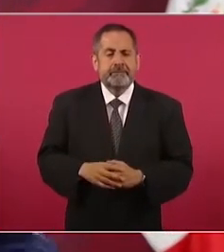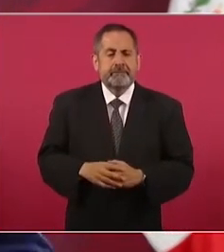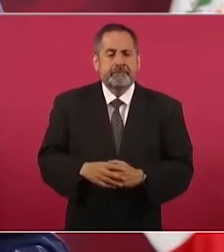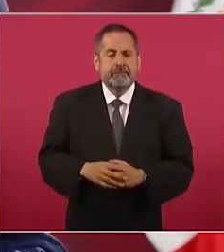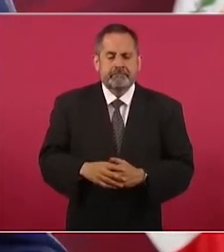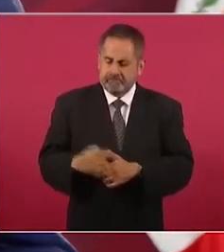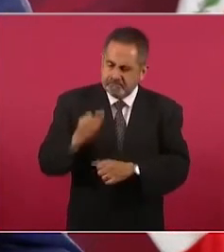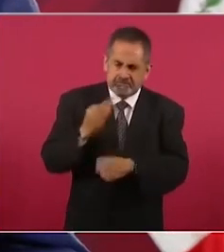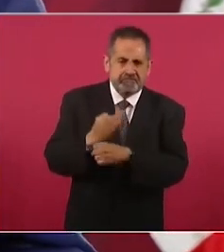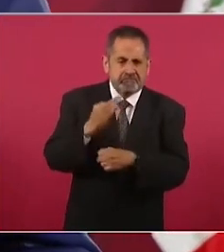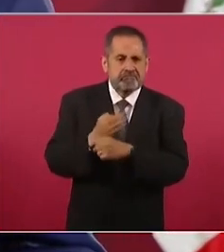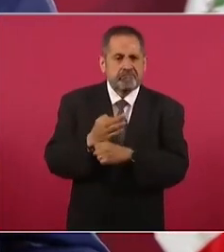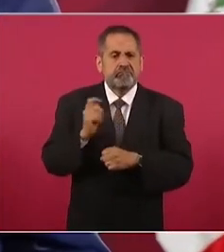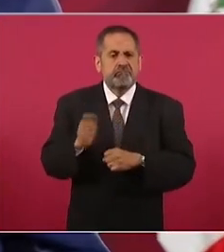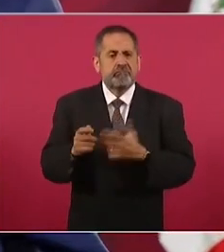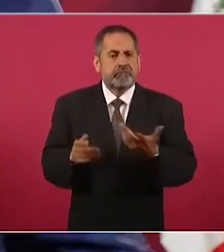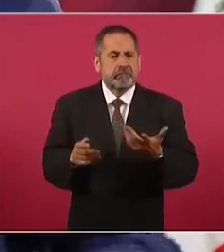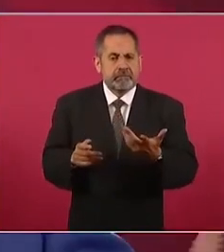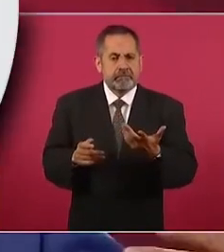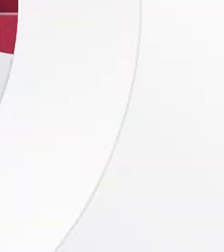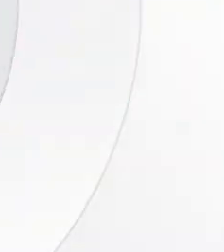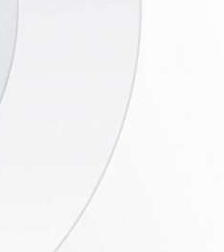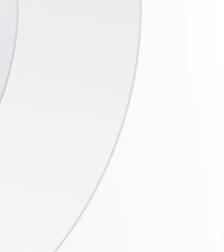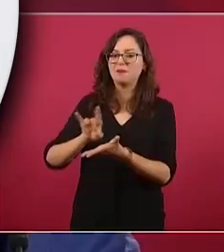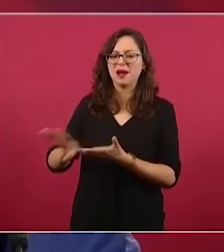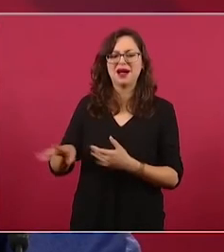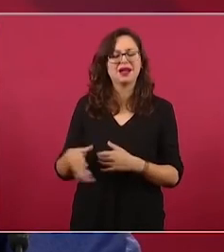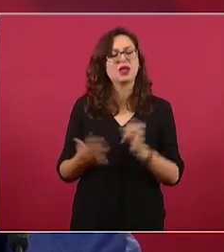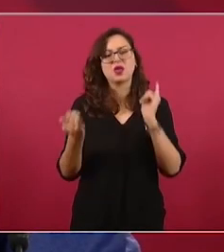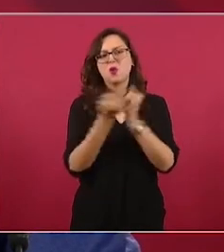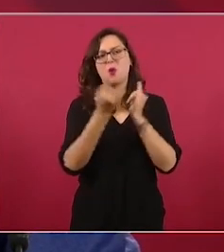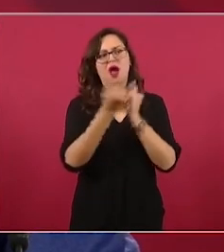Son momentos de tomar decisiones.